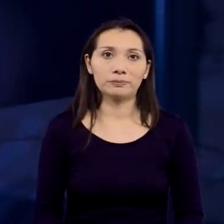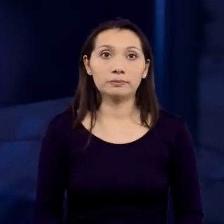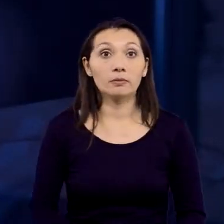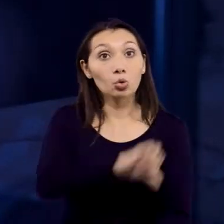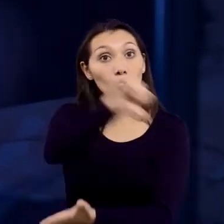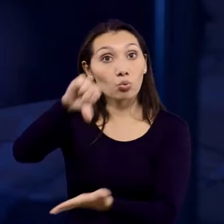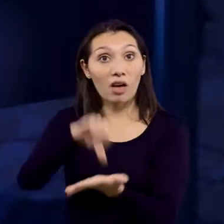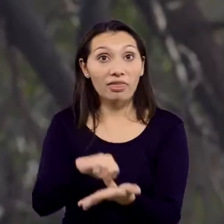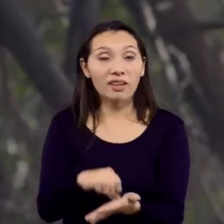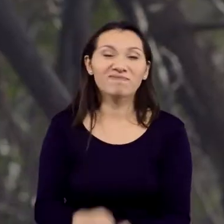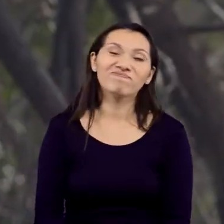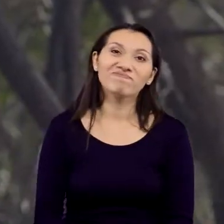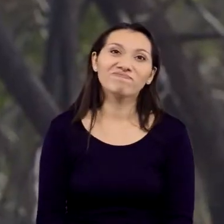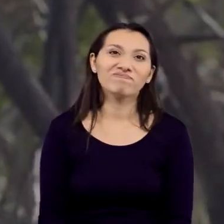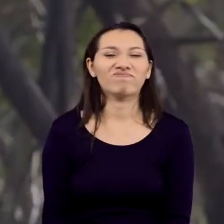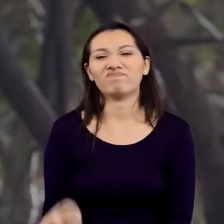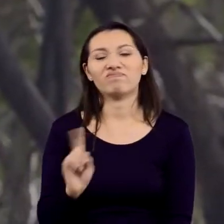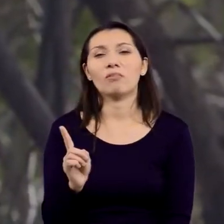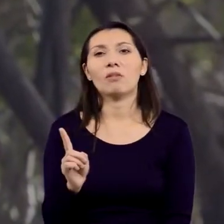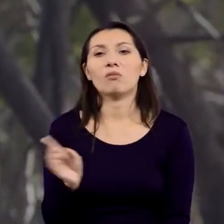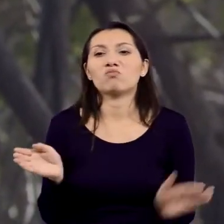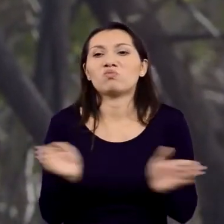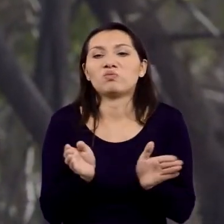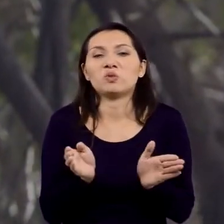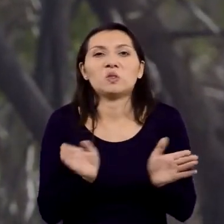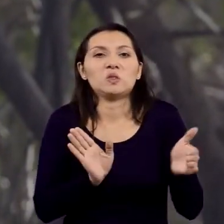¿En la ciudad? No, muy poco espacio.